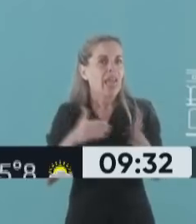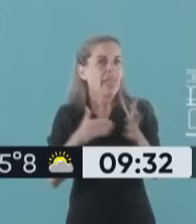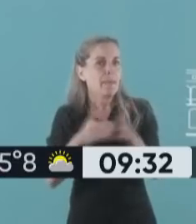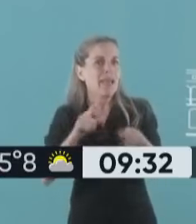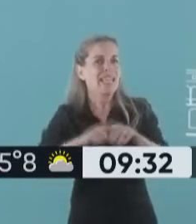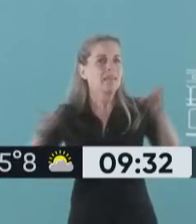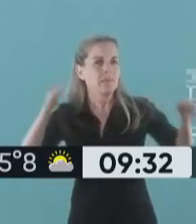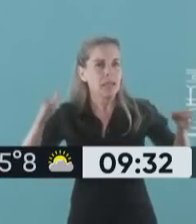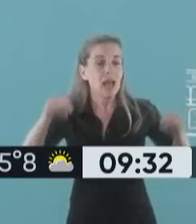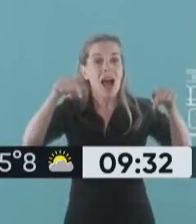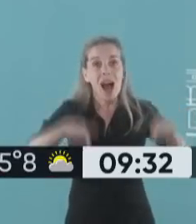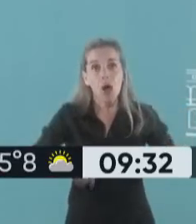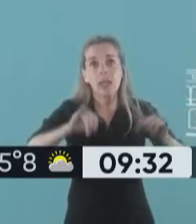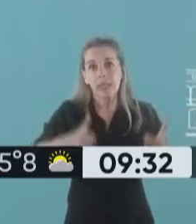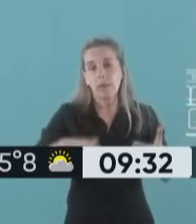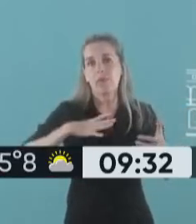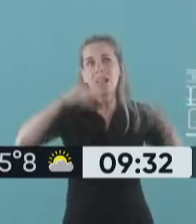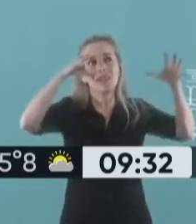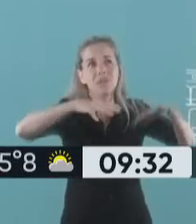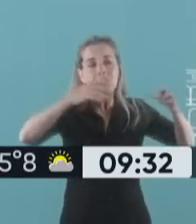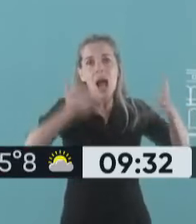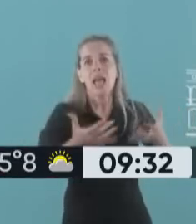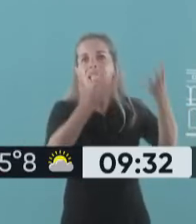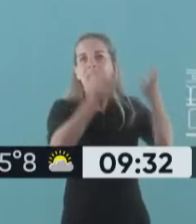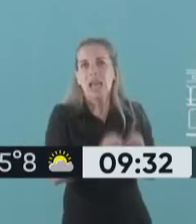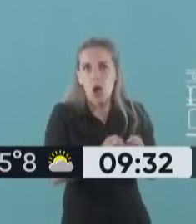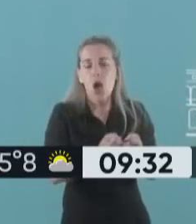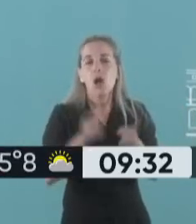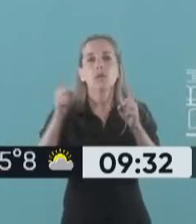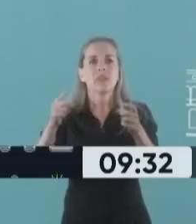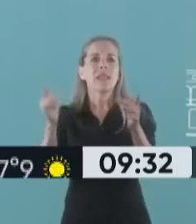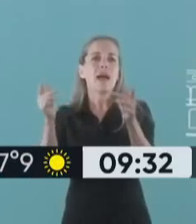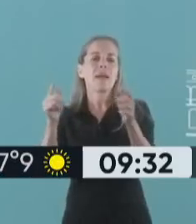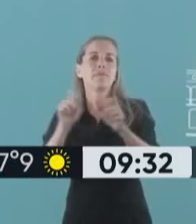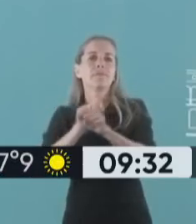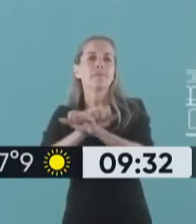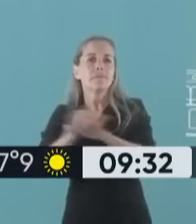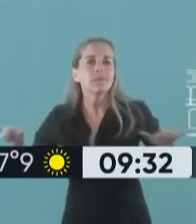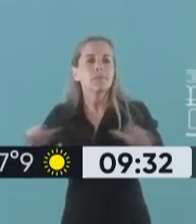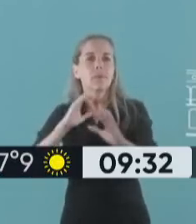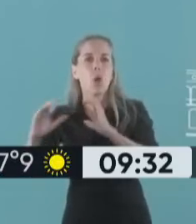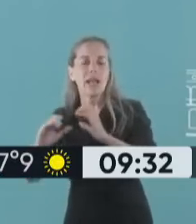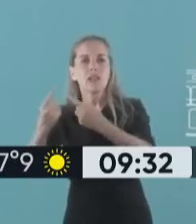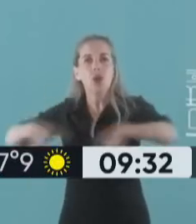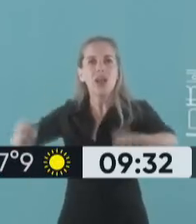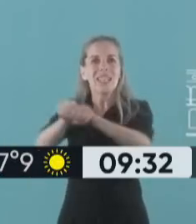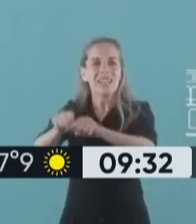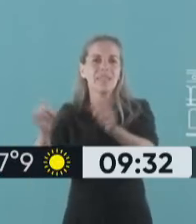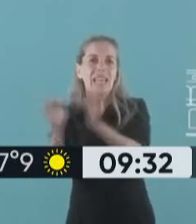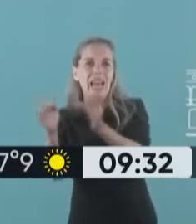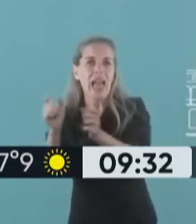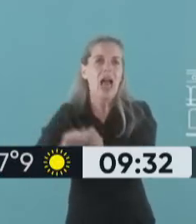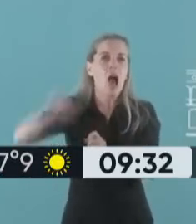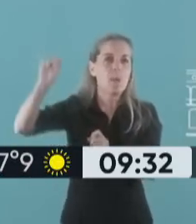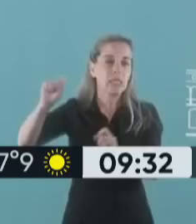este caso en particular con la sequía, en el caso de las telecomunicaciones con que el precio no lo puede regular el Estado y en el caso de los precios controlados habrá